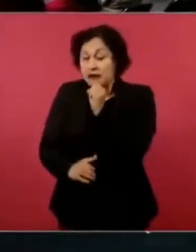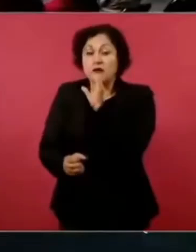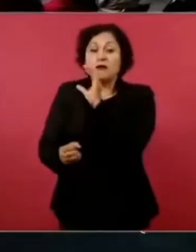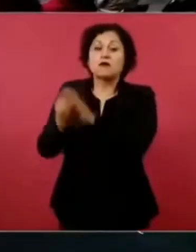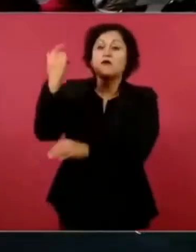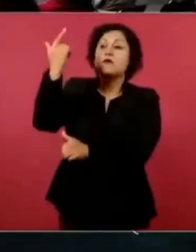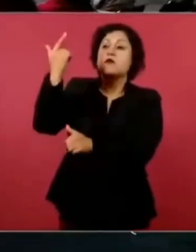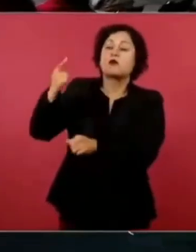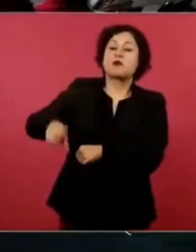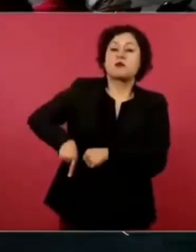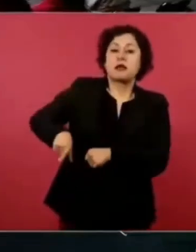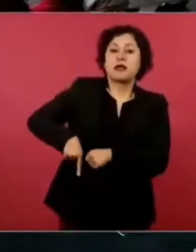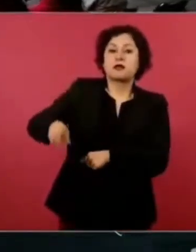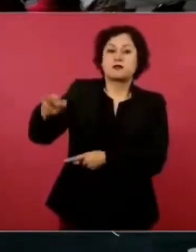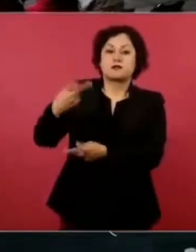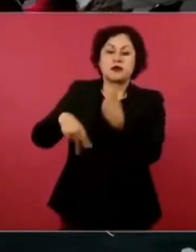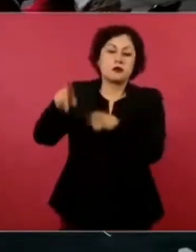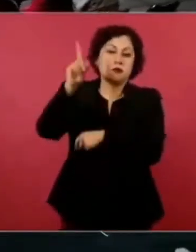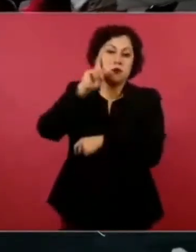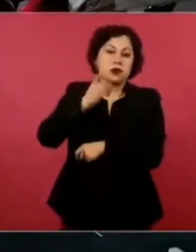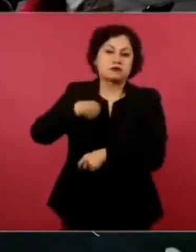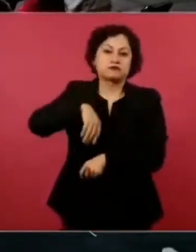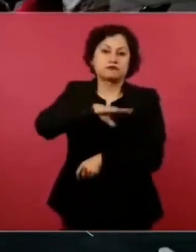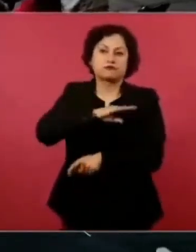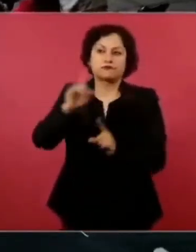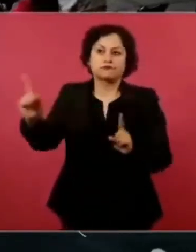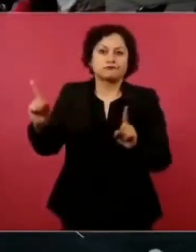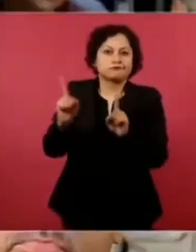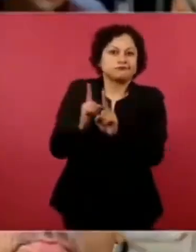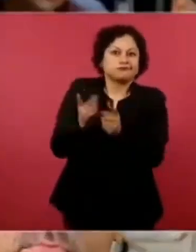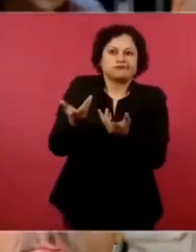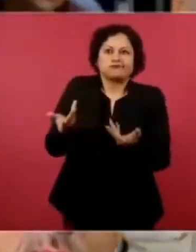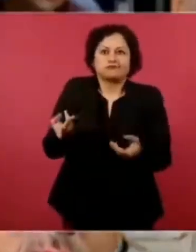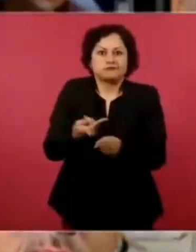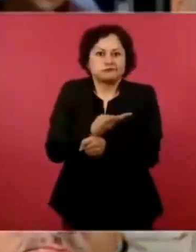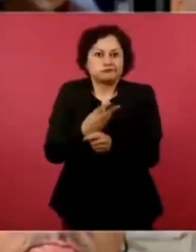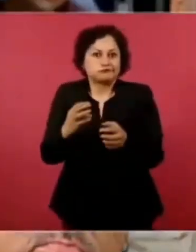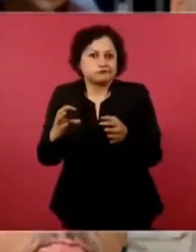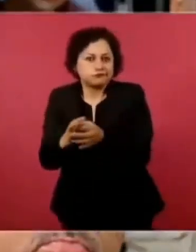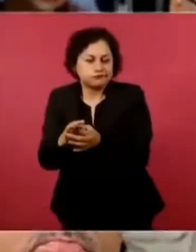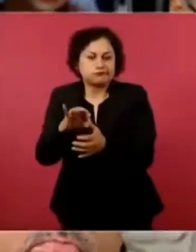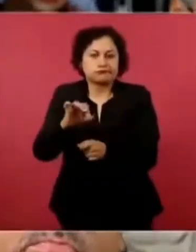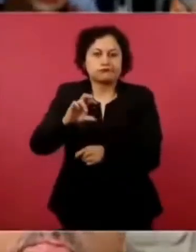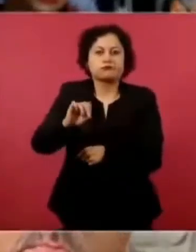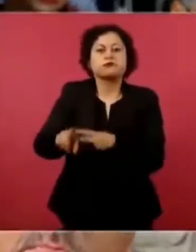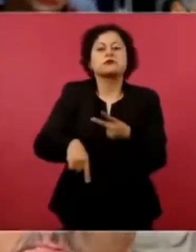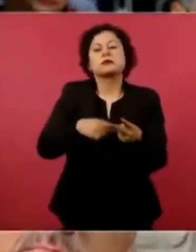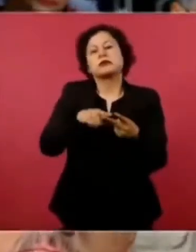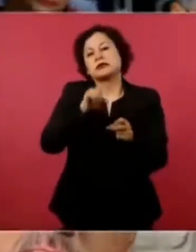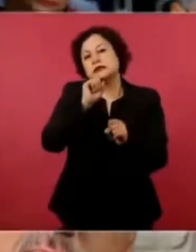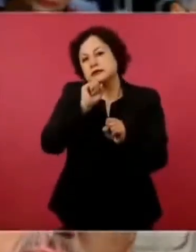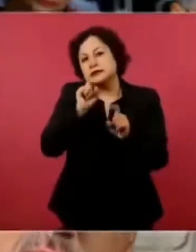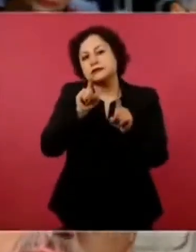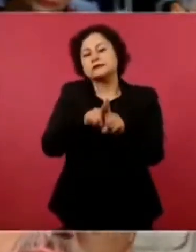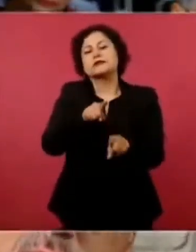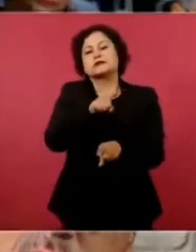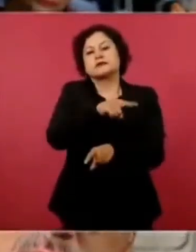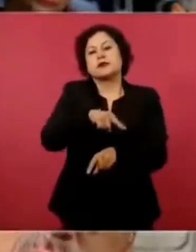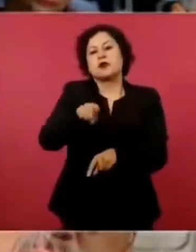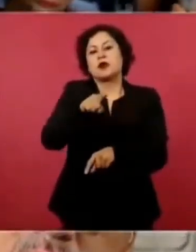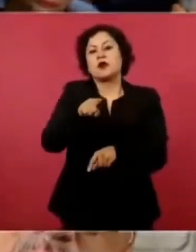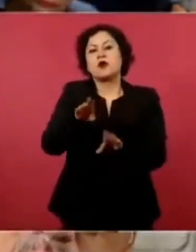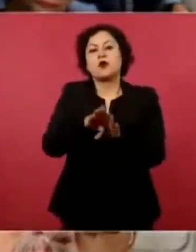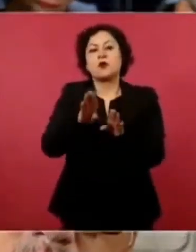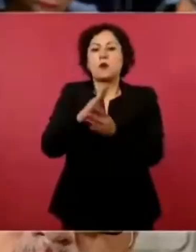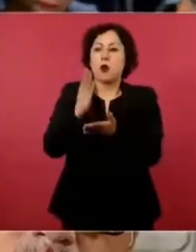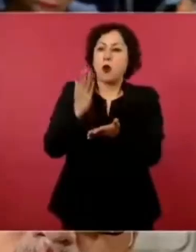Claudia Sheinbaum. Ya incluso, bueno, lo que ya se mencionaba también en estos días en torno a la declaración de decir que, pues, pinta su raya, que no pinta su raya con